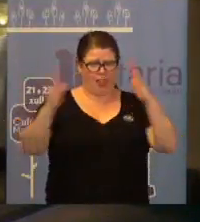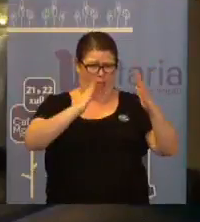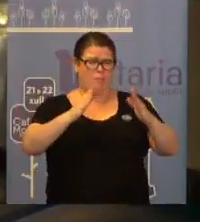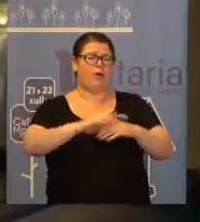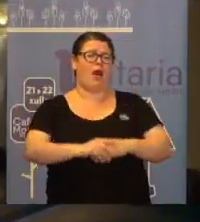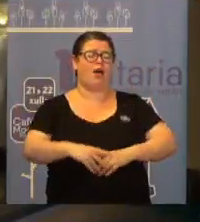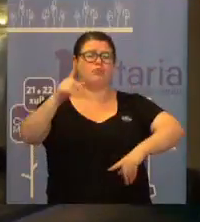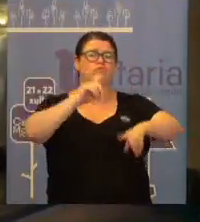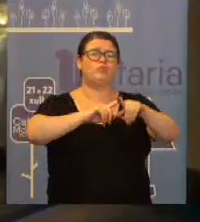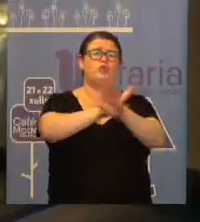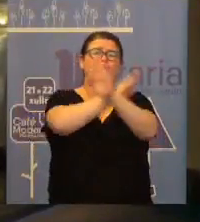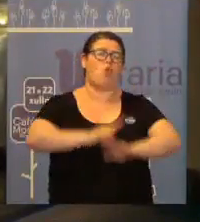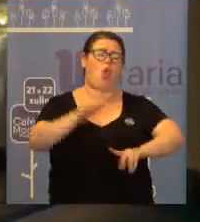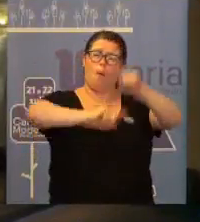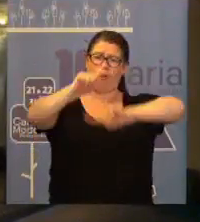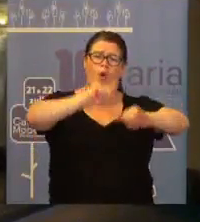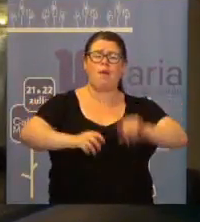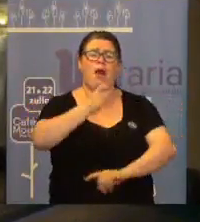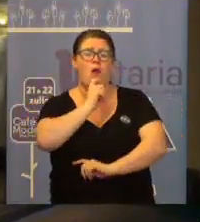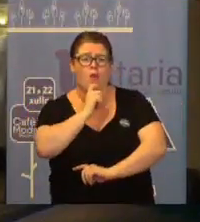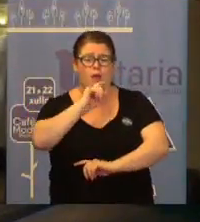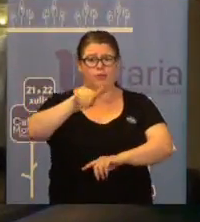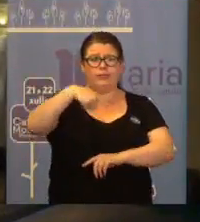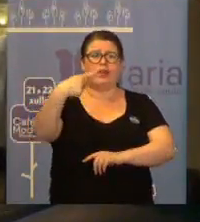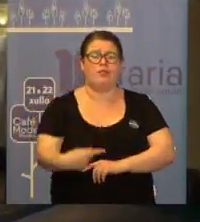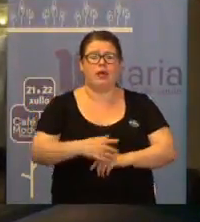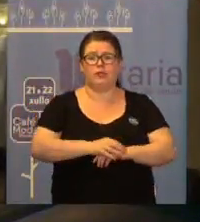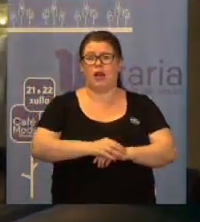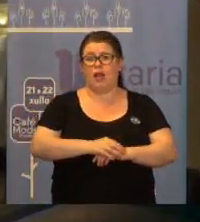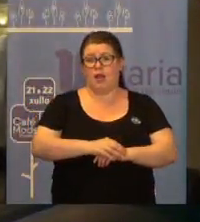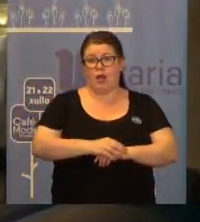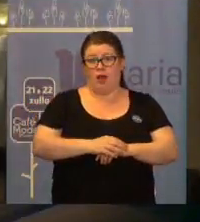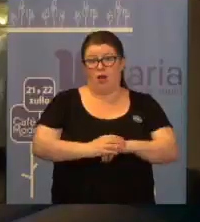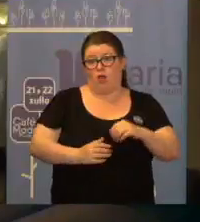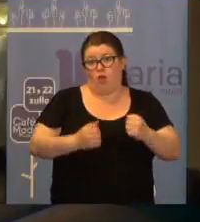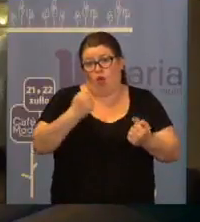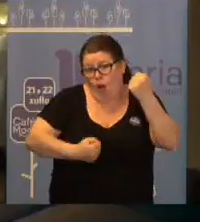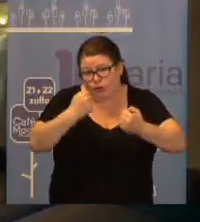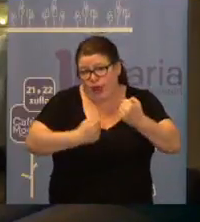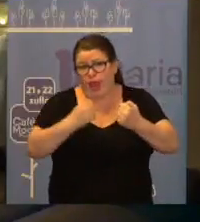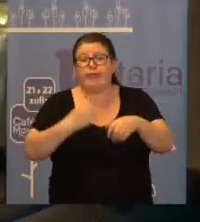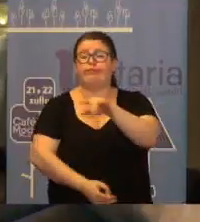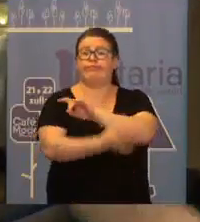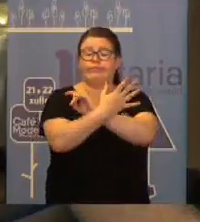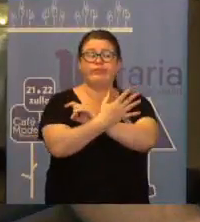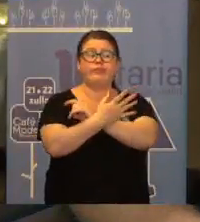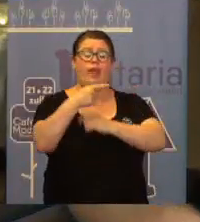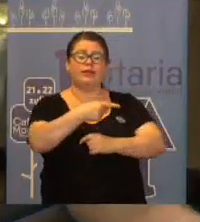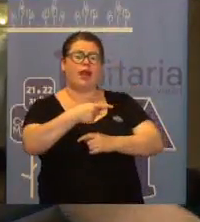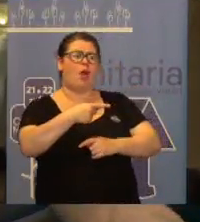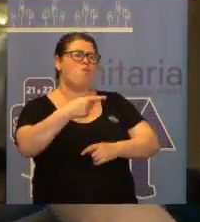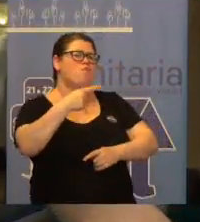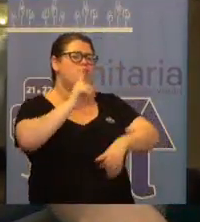gran problema. 30 anos despois, ao aparecer o motor de arranque e o automóvil, ese gran